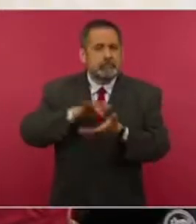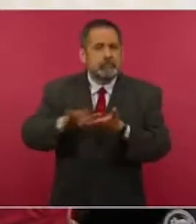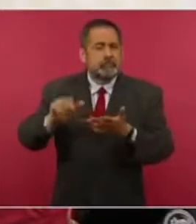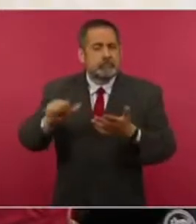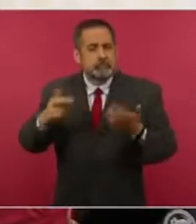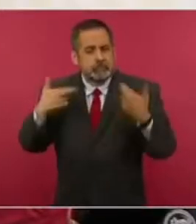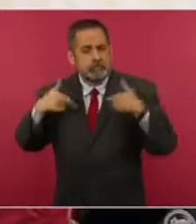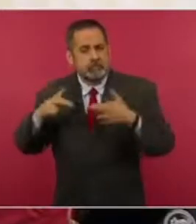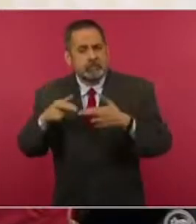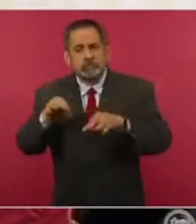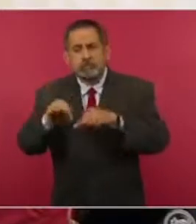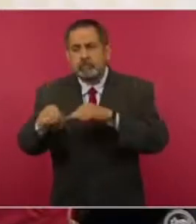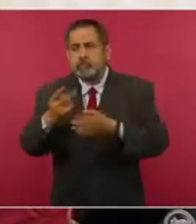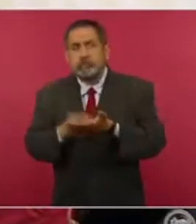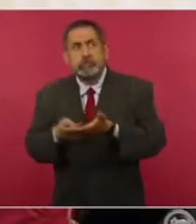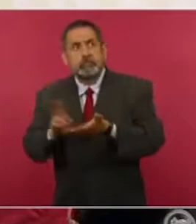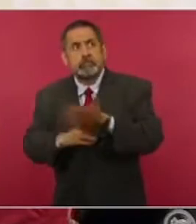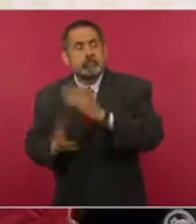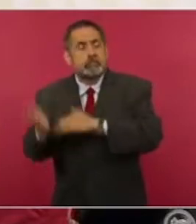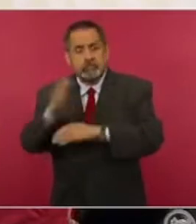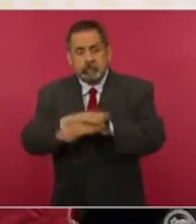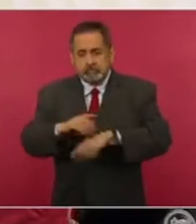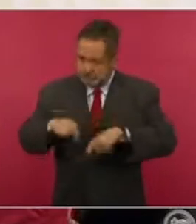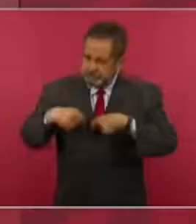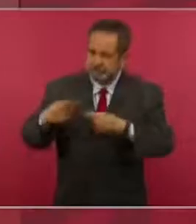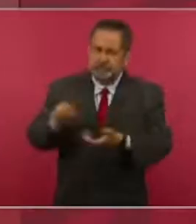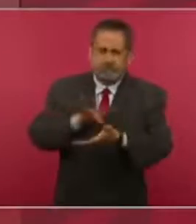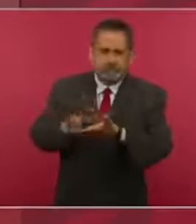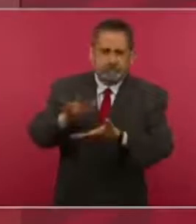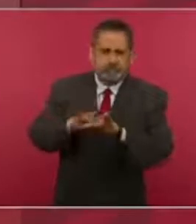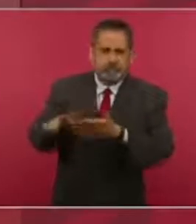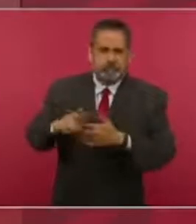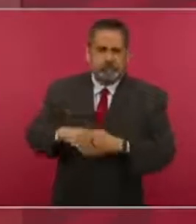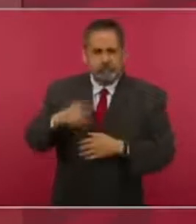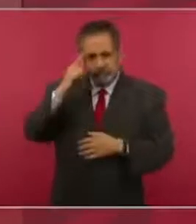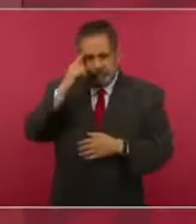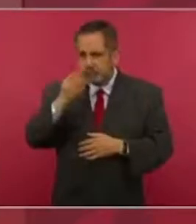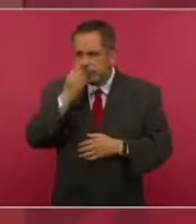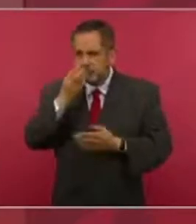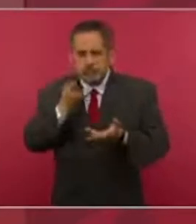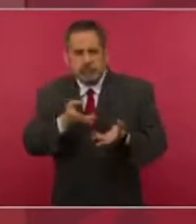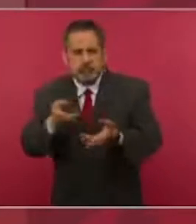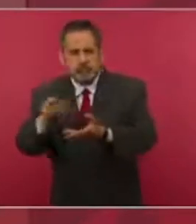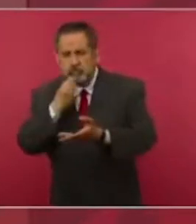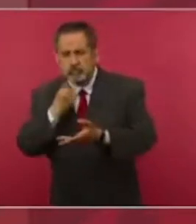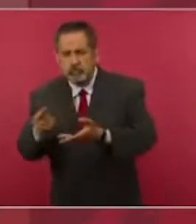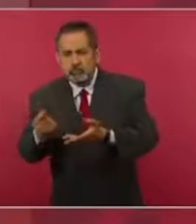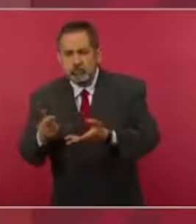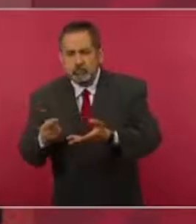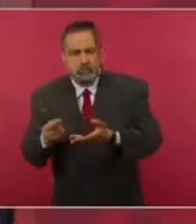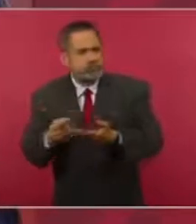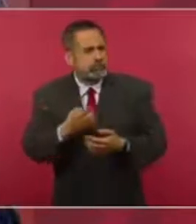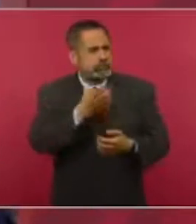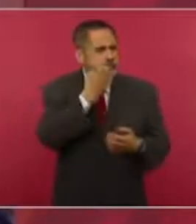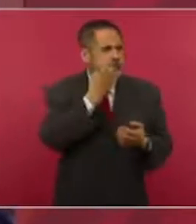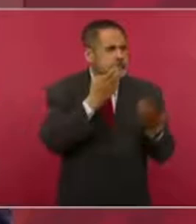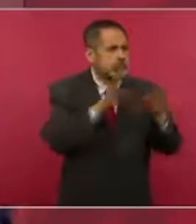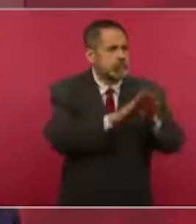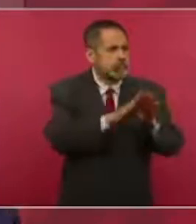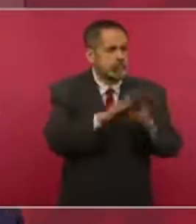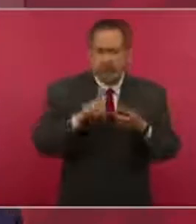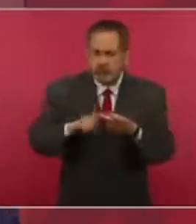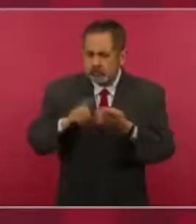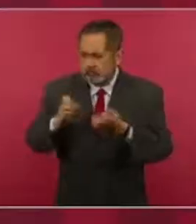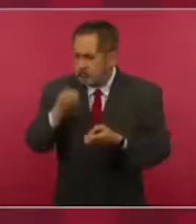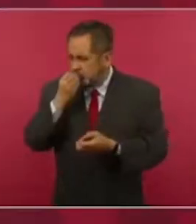que trabajaba más tiempo y para la alimentación de los niños. Si la escuela está cerrada por